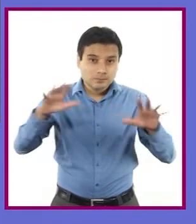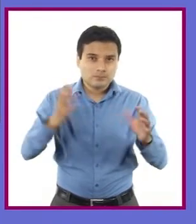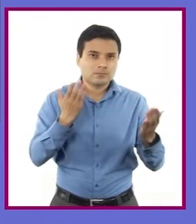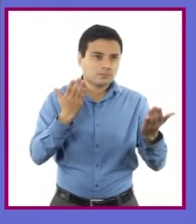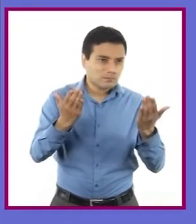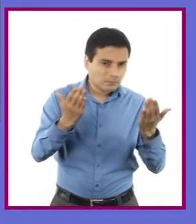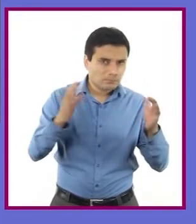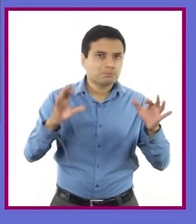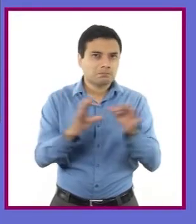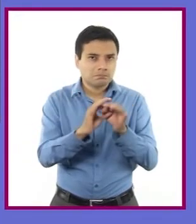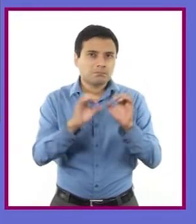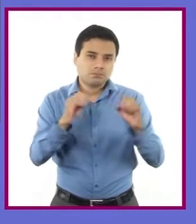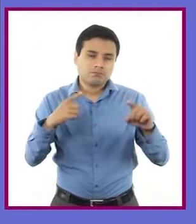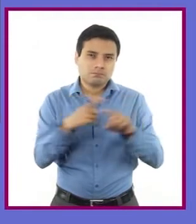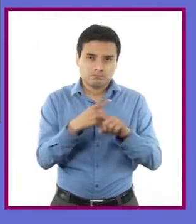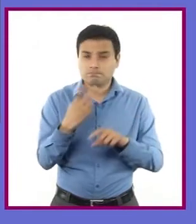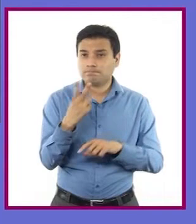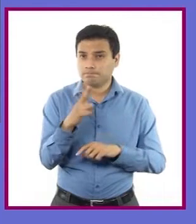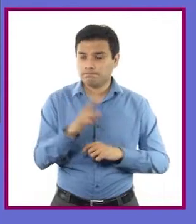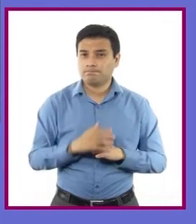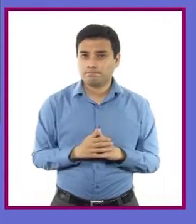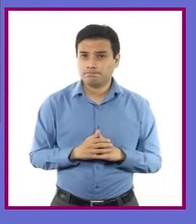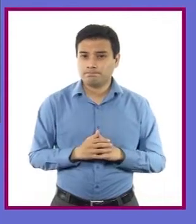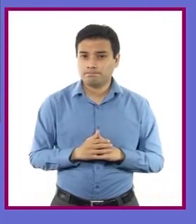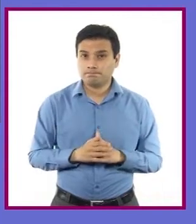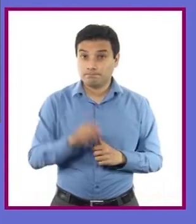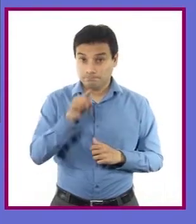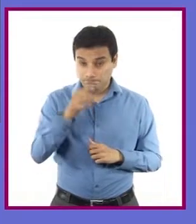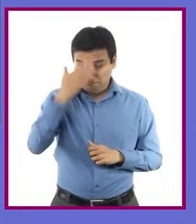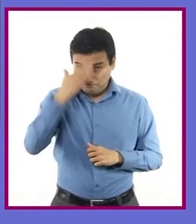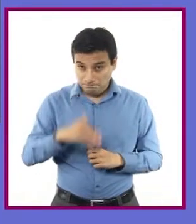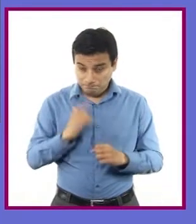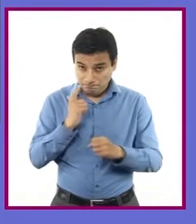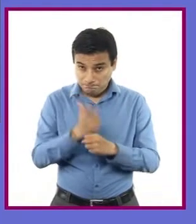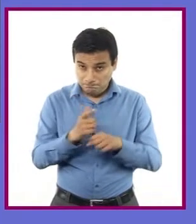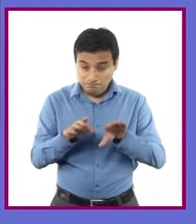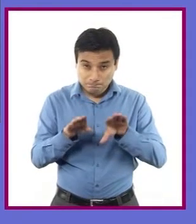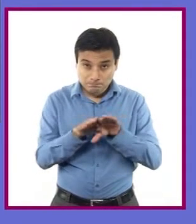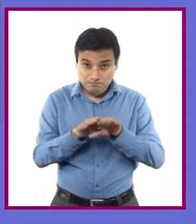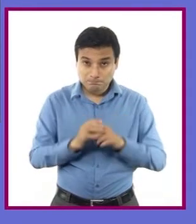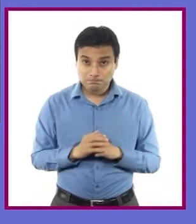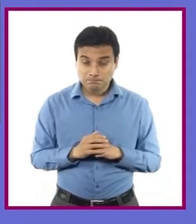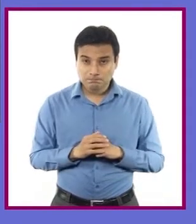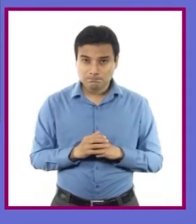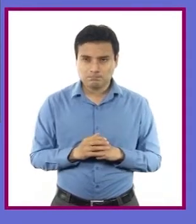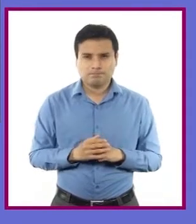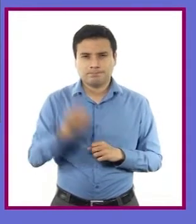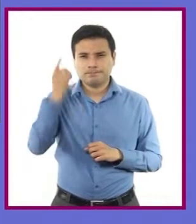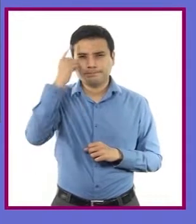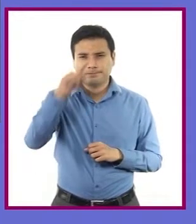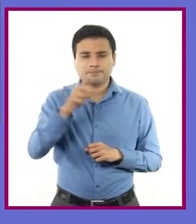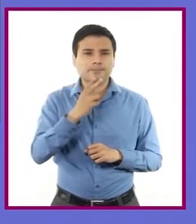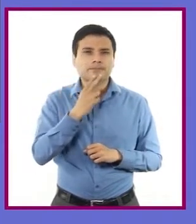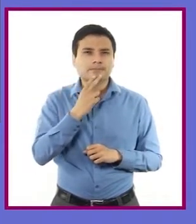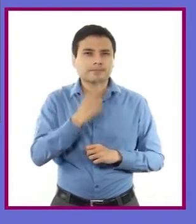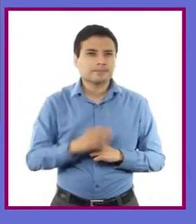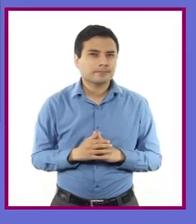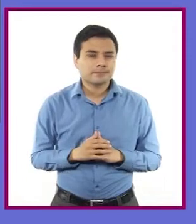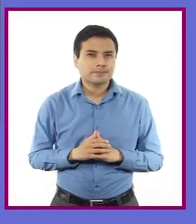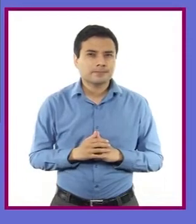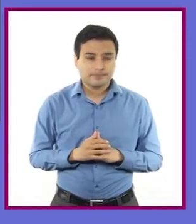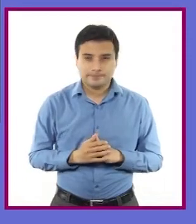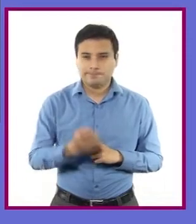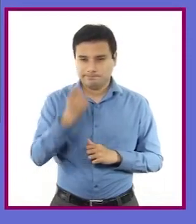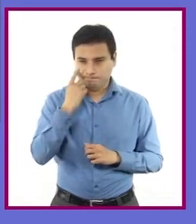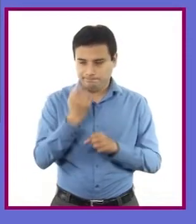complementan y otras que se contradicen. ¿Sabes identificarlas? ¿Para qué es útil reconocerlas?